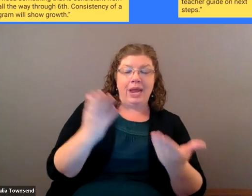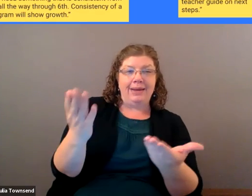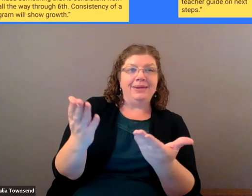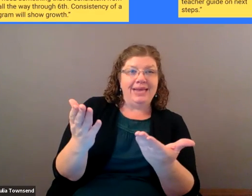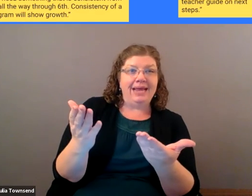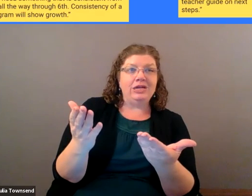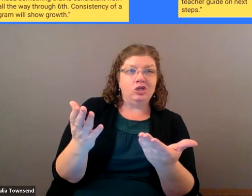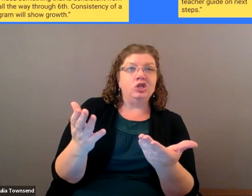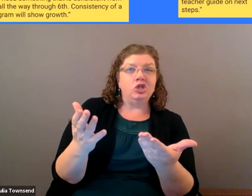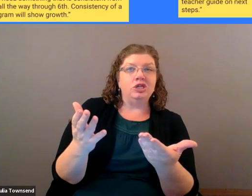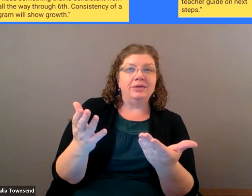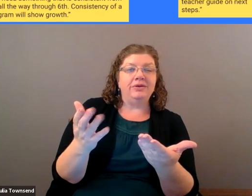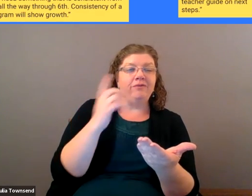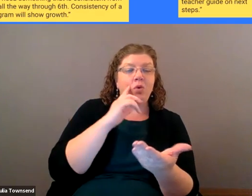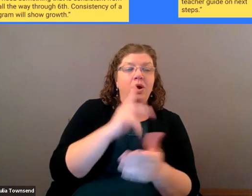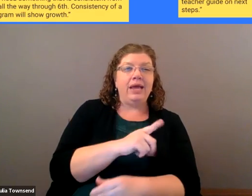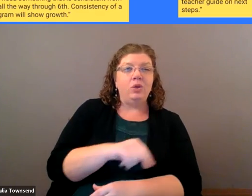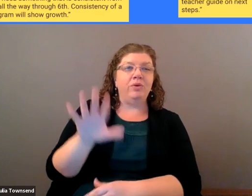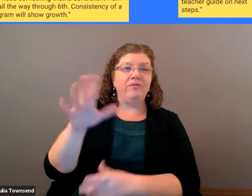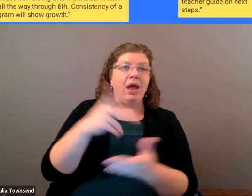Ese fue un comentario que se hizo